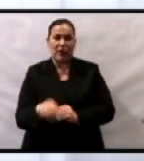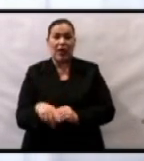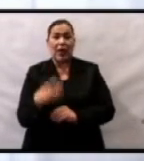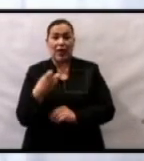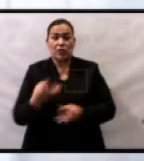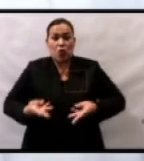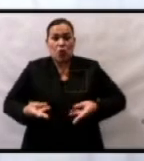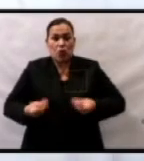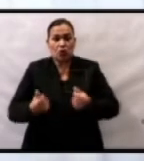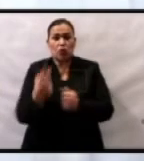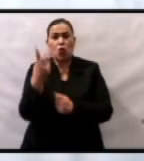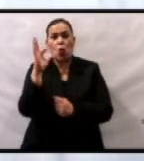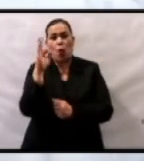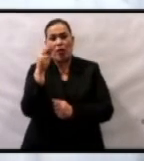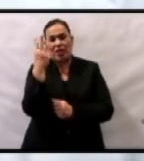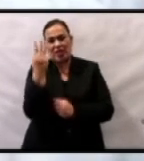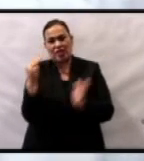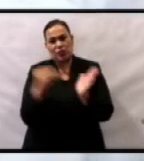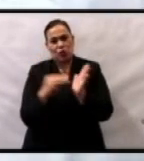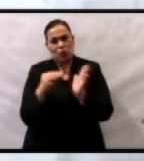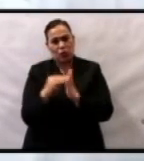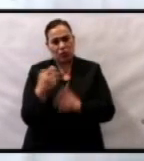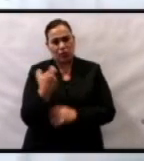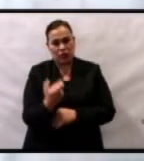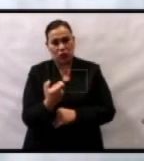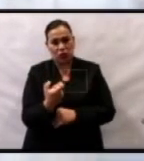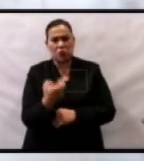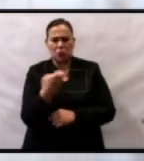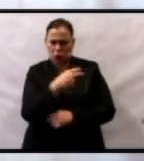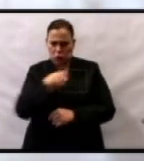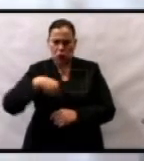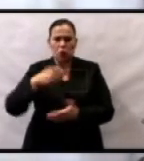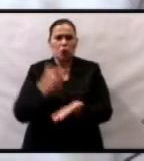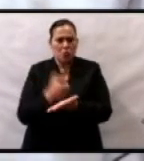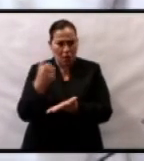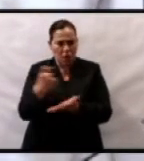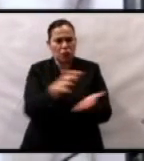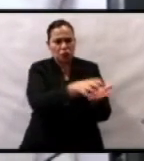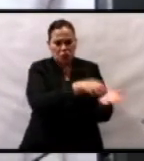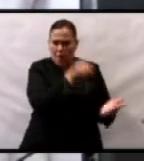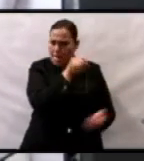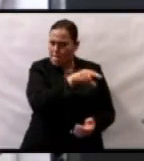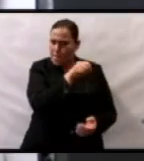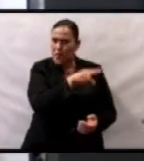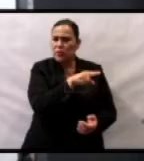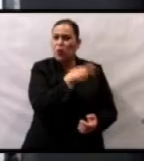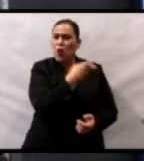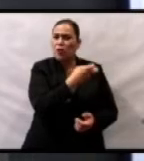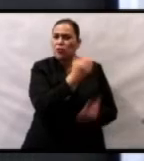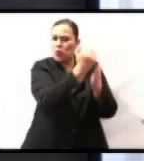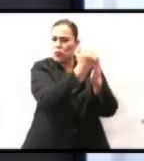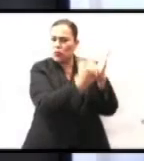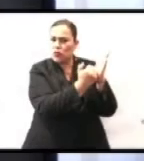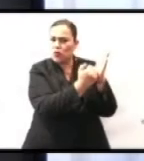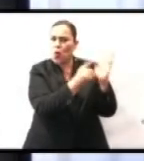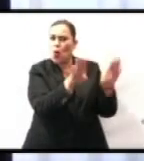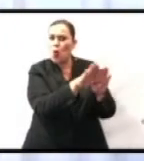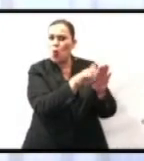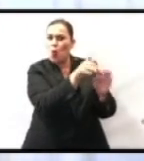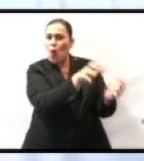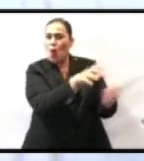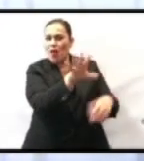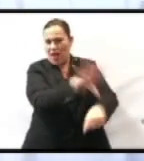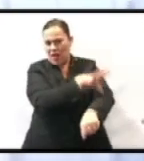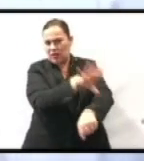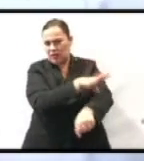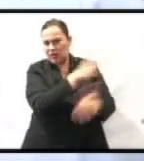inversión de 43 millones de pesos que pagamos con los mismos ahorros que generó la baja en el consumo eléctrico.